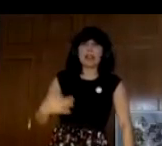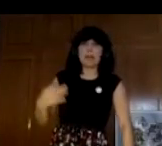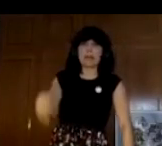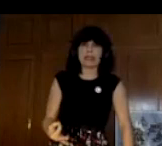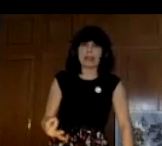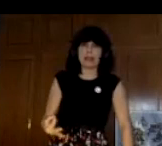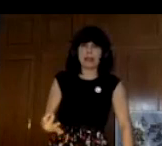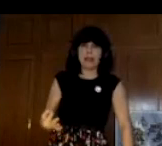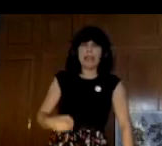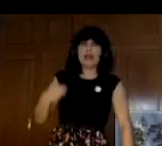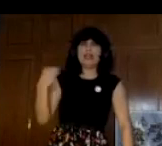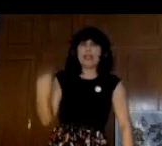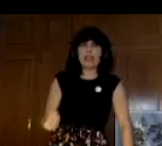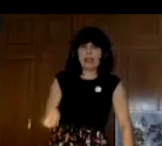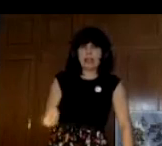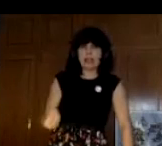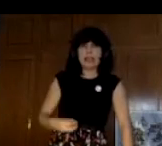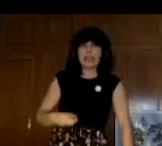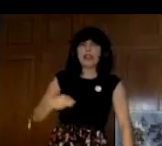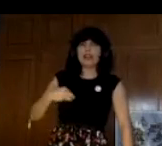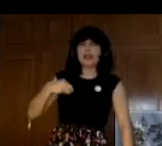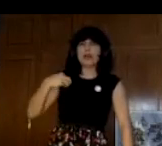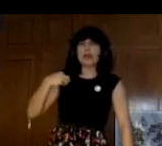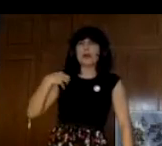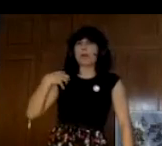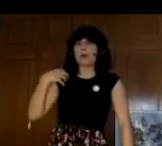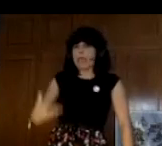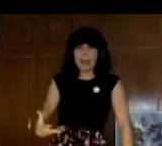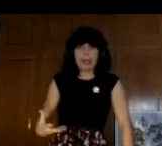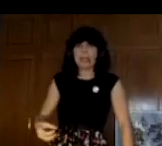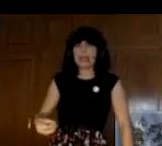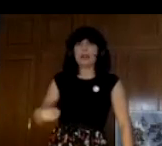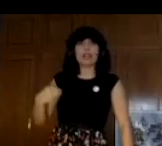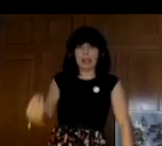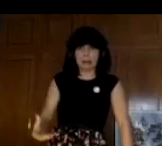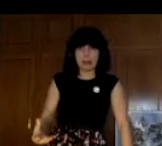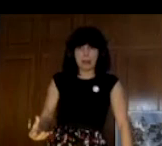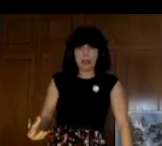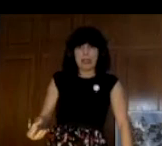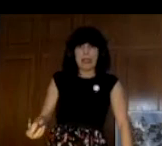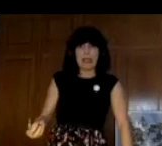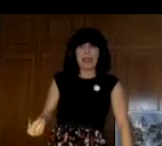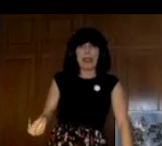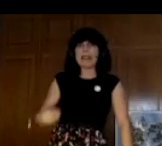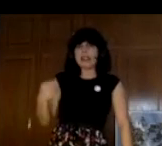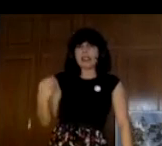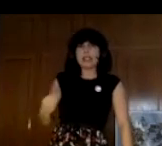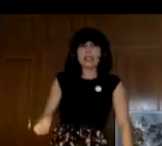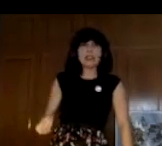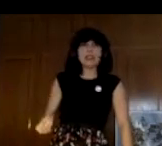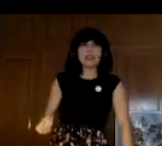qué pensar y no entendía y no podía y no llegaba.